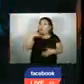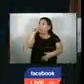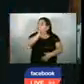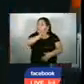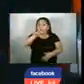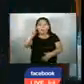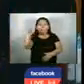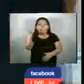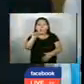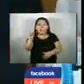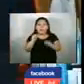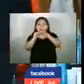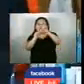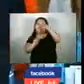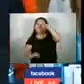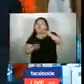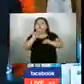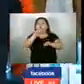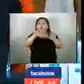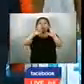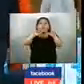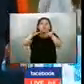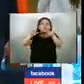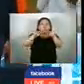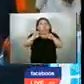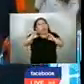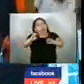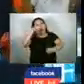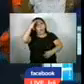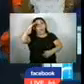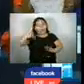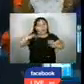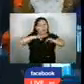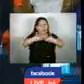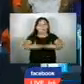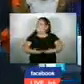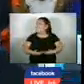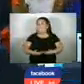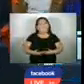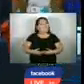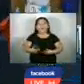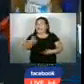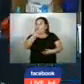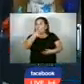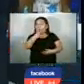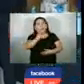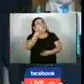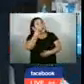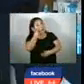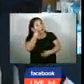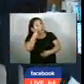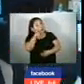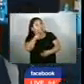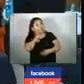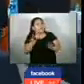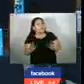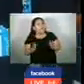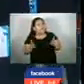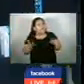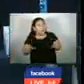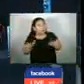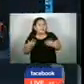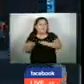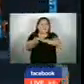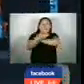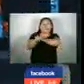personas menores de 18 años ni en mujeres embarazadas. Así que hay que tener mucha precaución con este tipo de